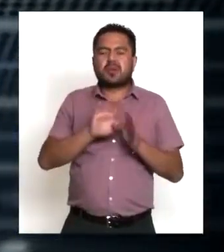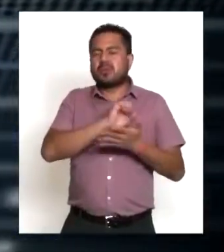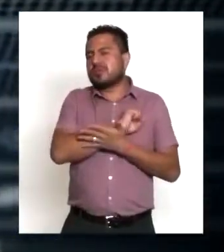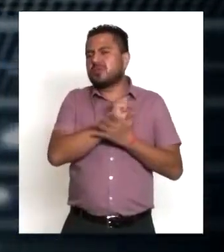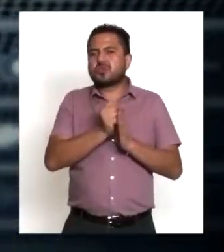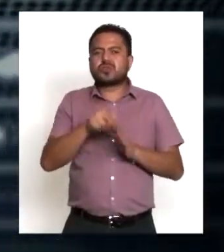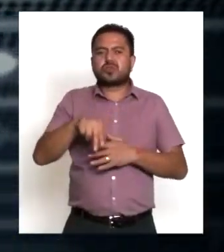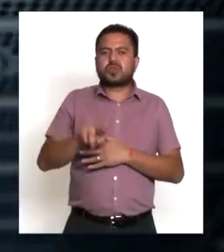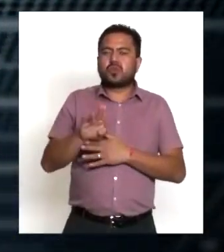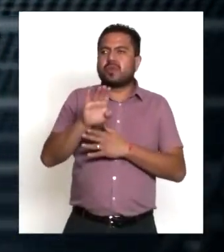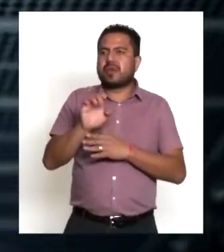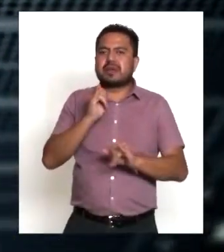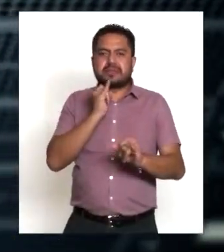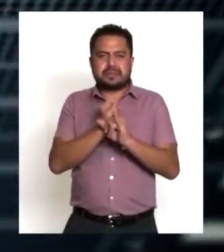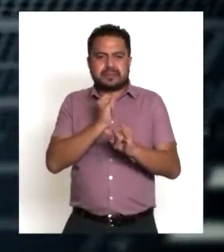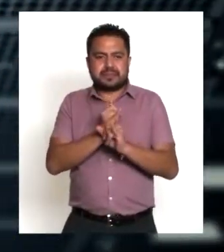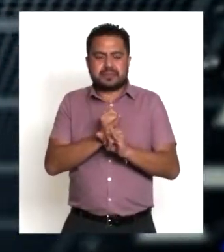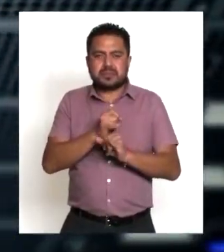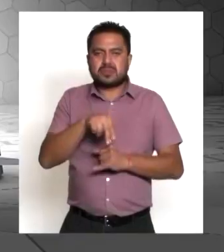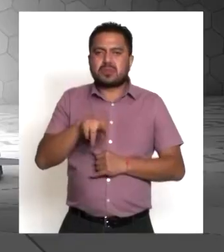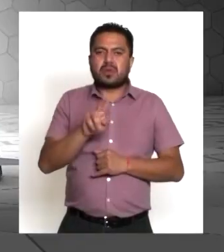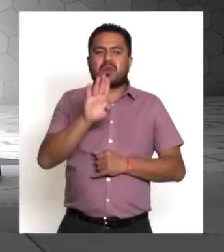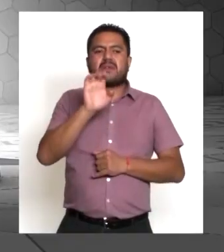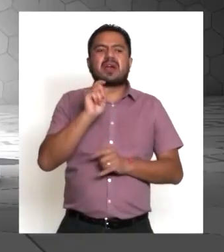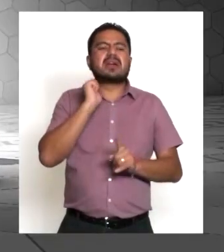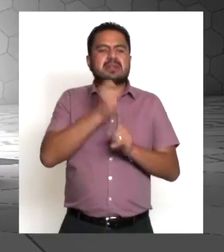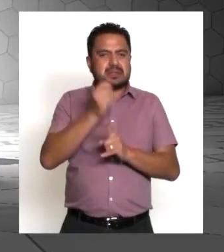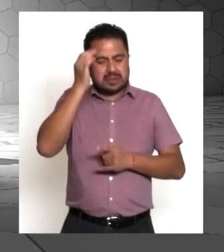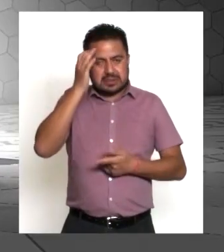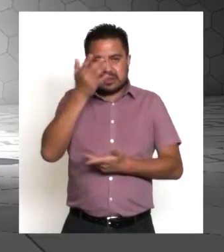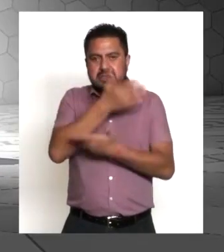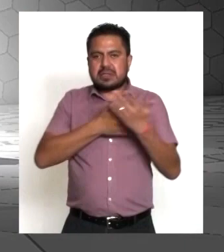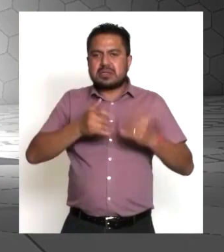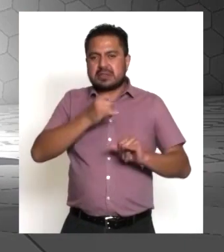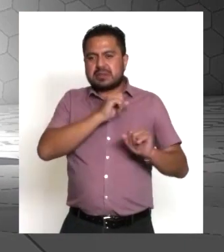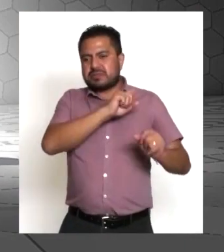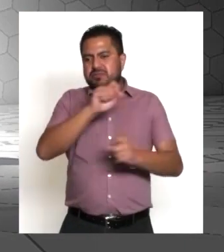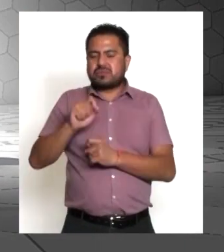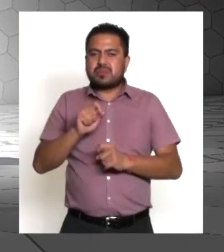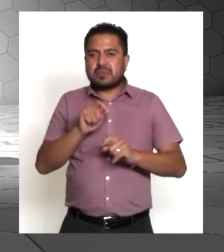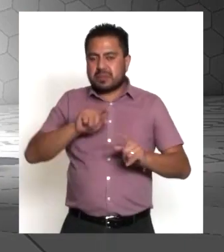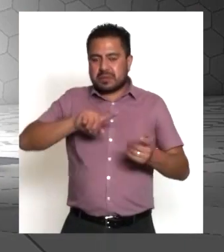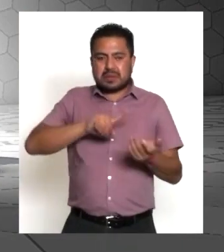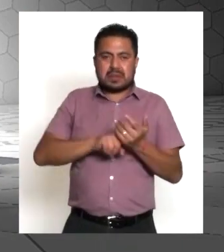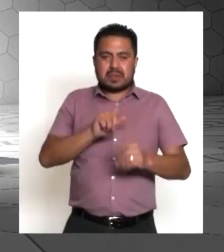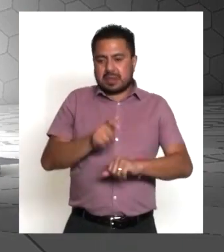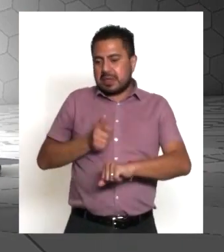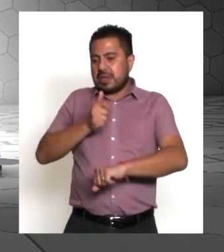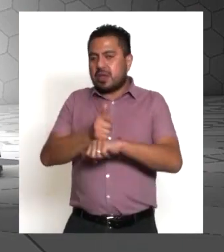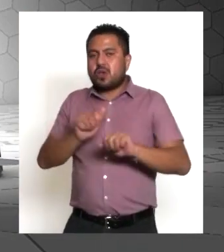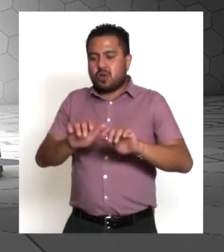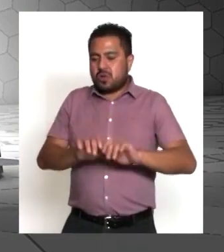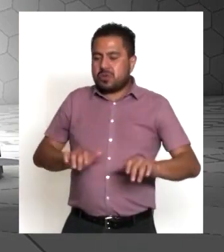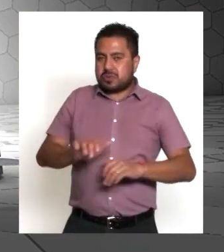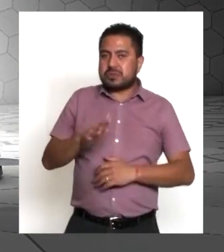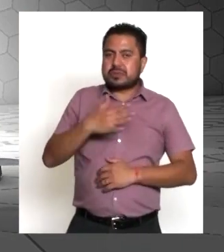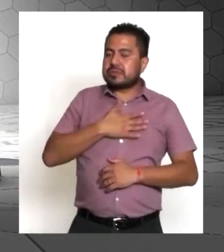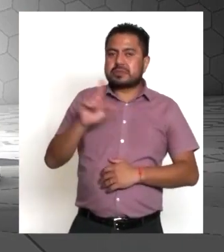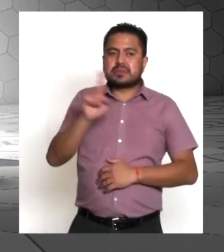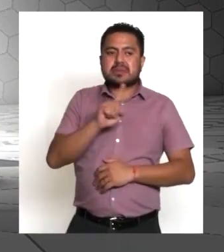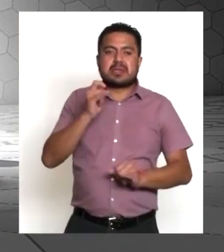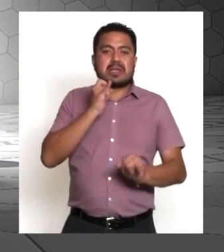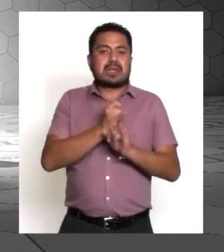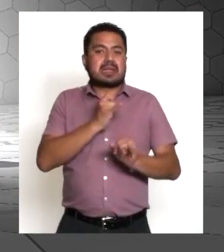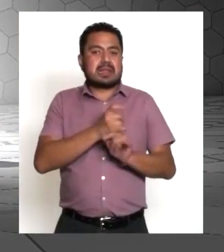como sinónimos nube e Internet. La nube son los servicios o el software que, en vez de estar instalados en tu